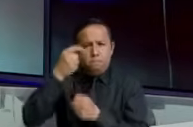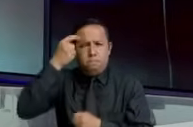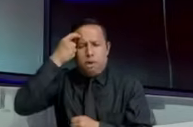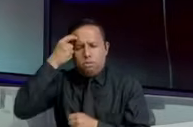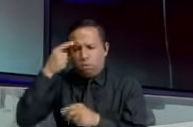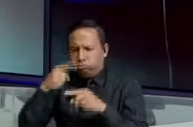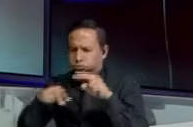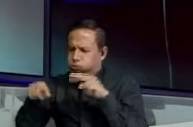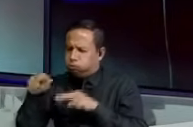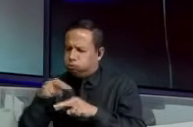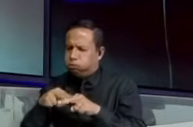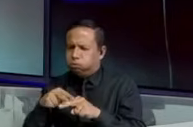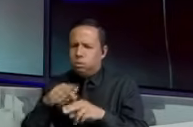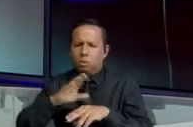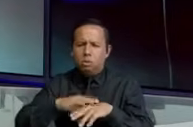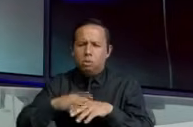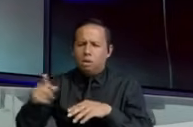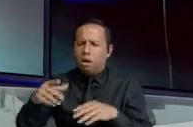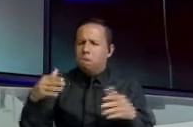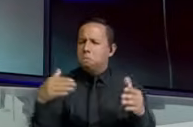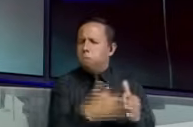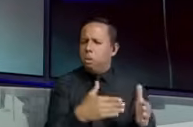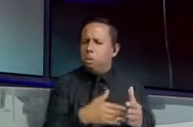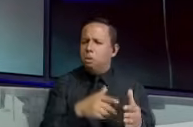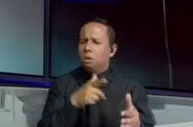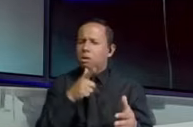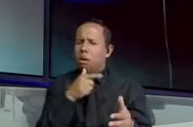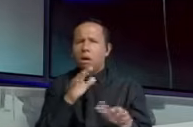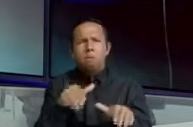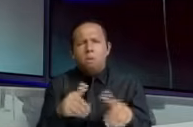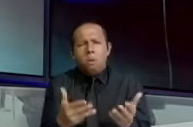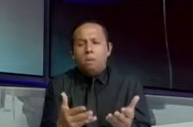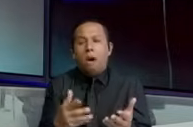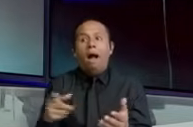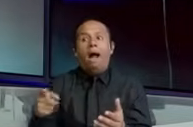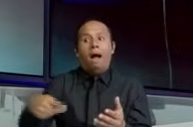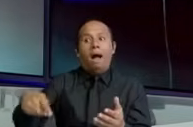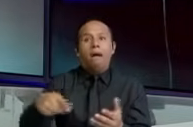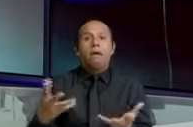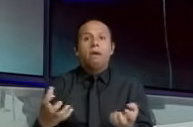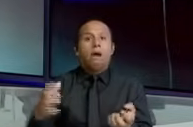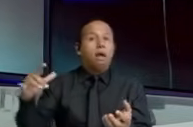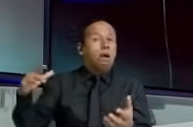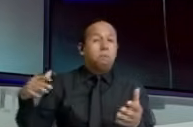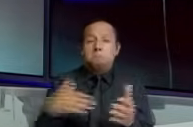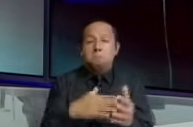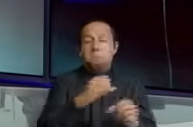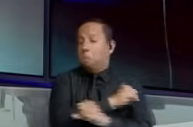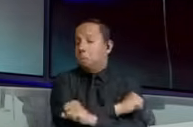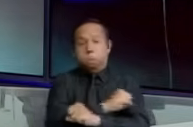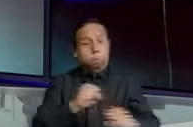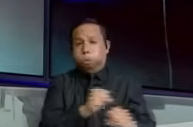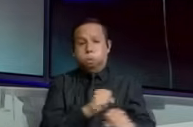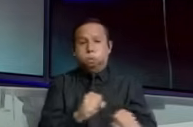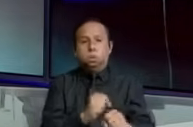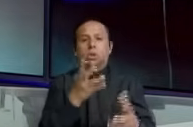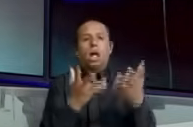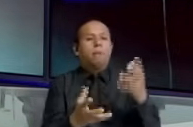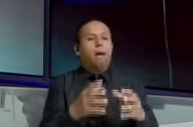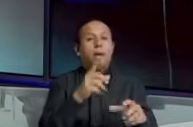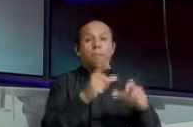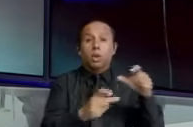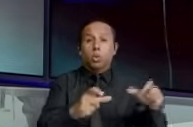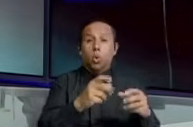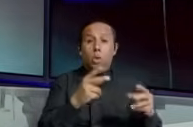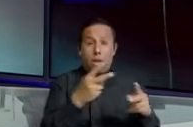motivos para atentar contra la cárcel la roca en Guayaquil era generar el traslado de los reos Y quizá una fuga